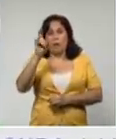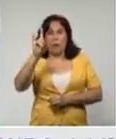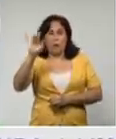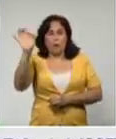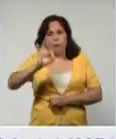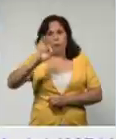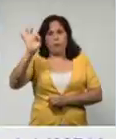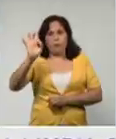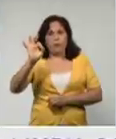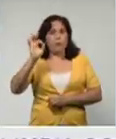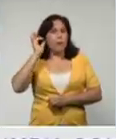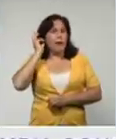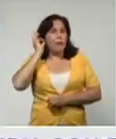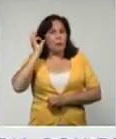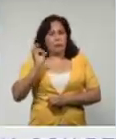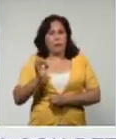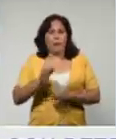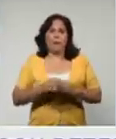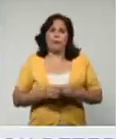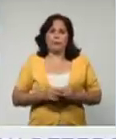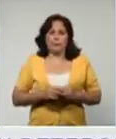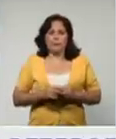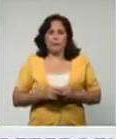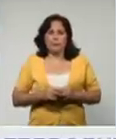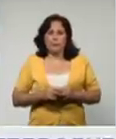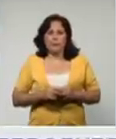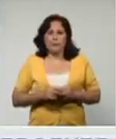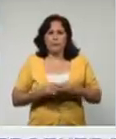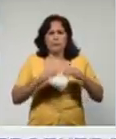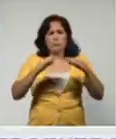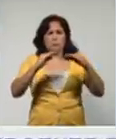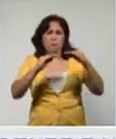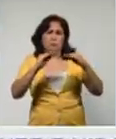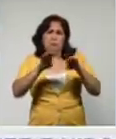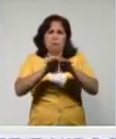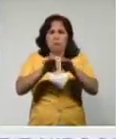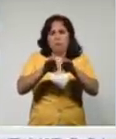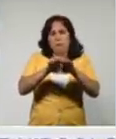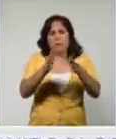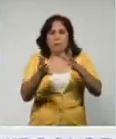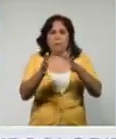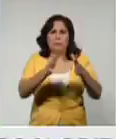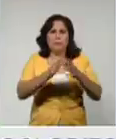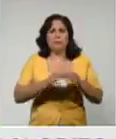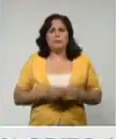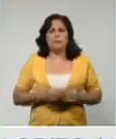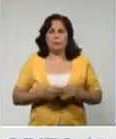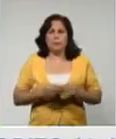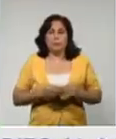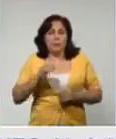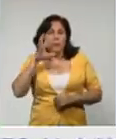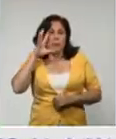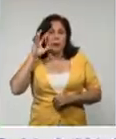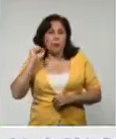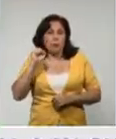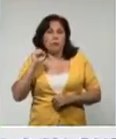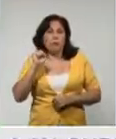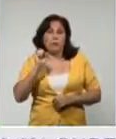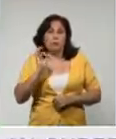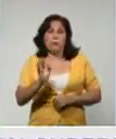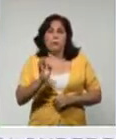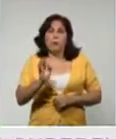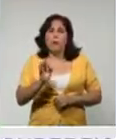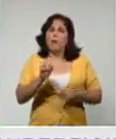49,9% de todos los casos diagnosticados en Cuba. Como ven, realmente no se